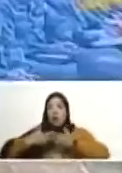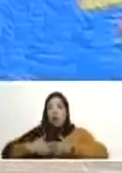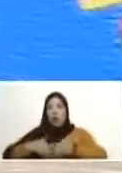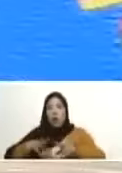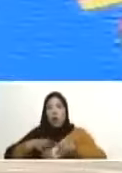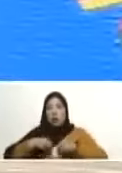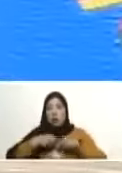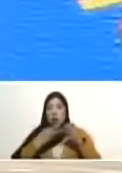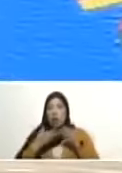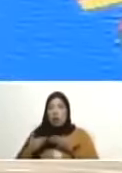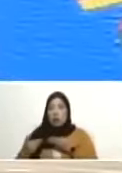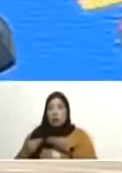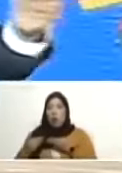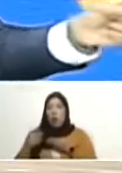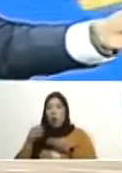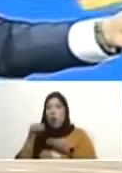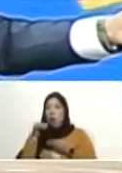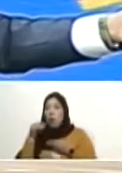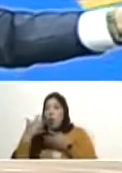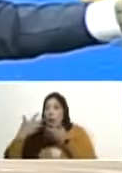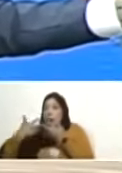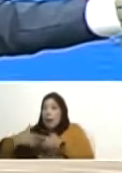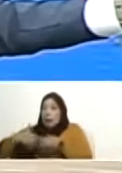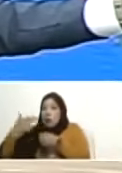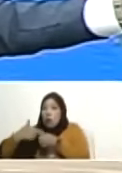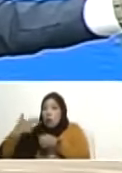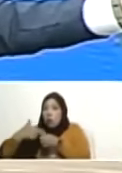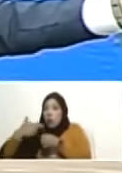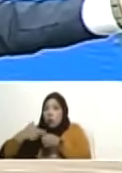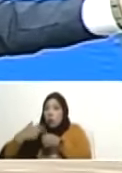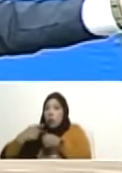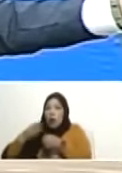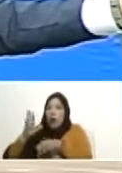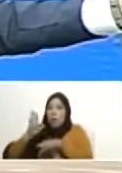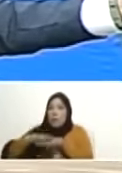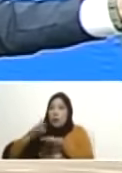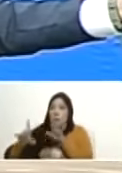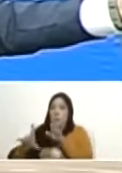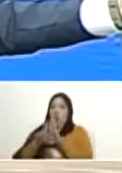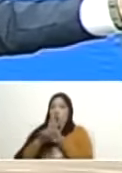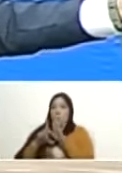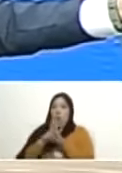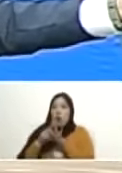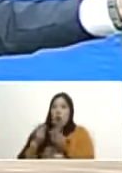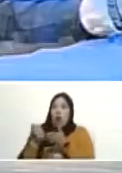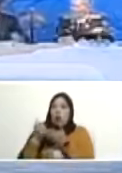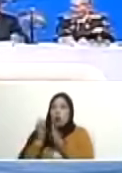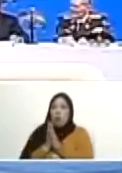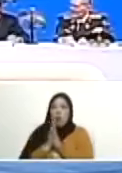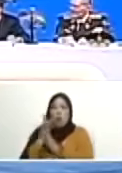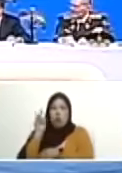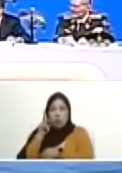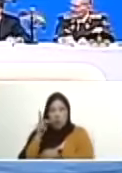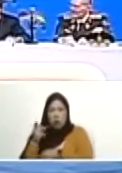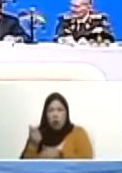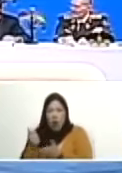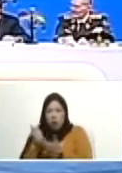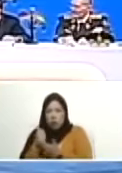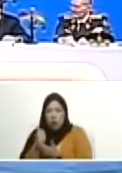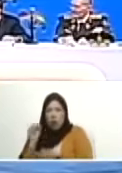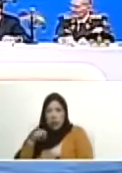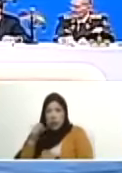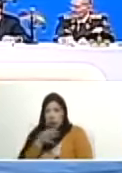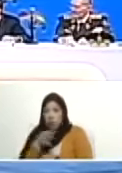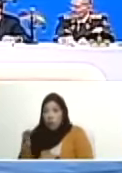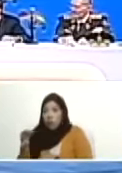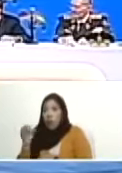recibir y anunció licencias. Profesor, ayúdeme, correcto.